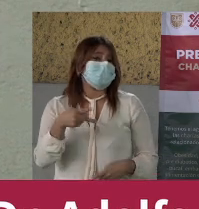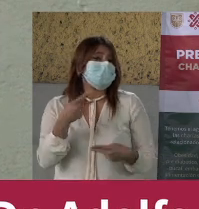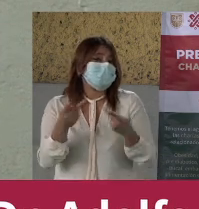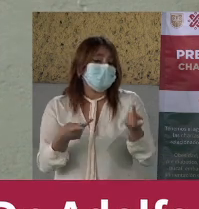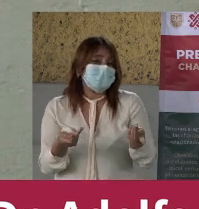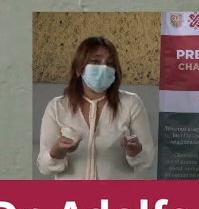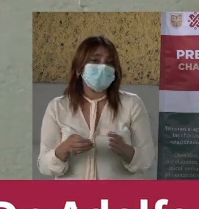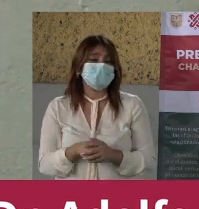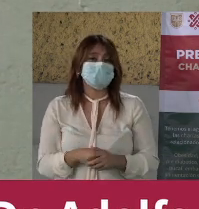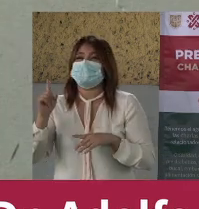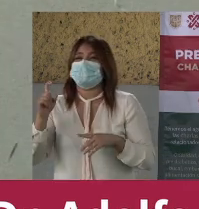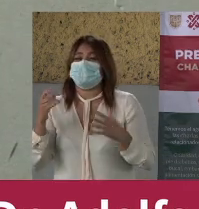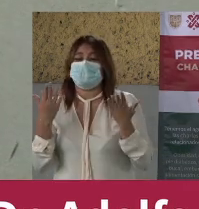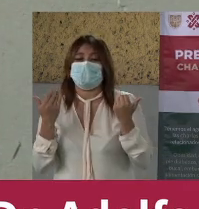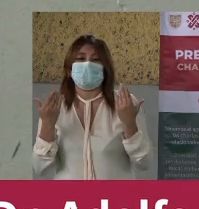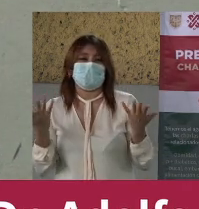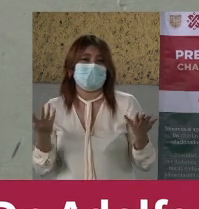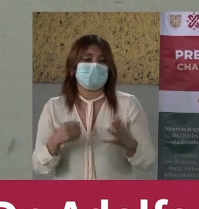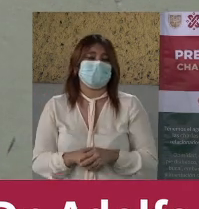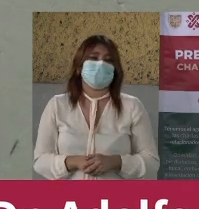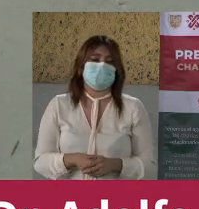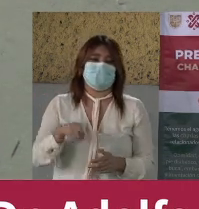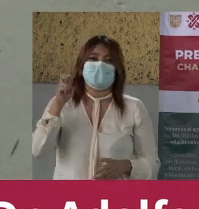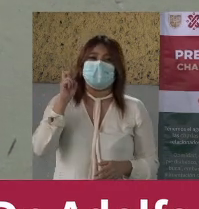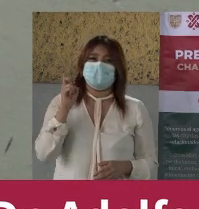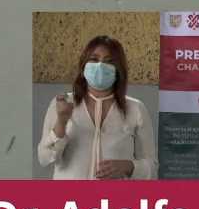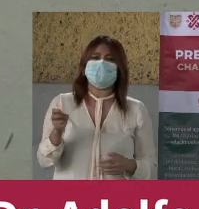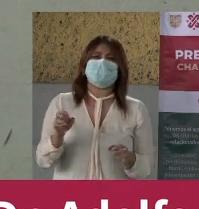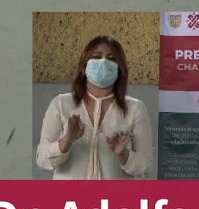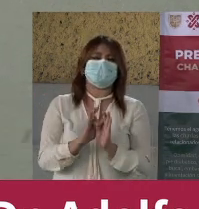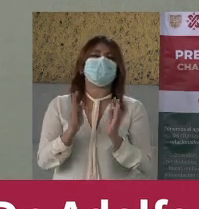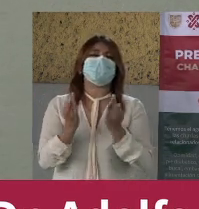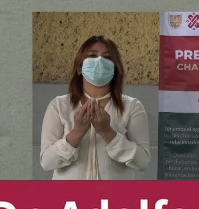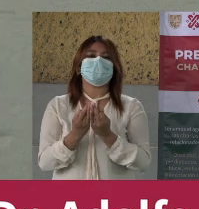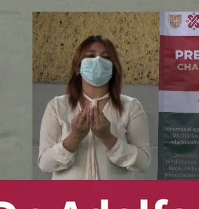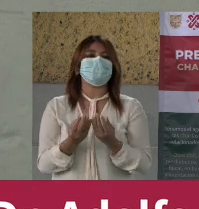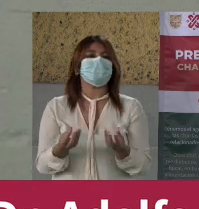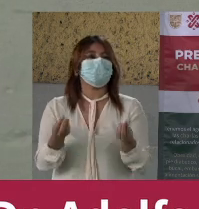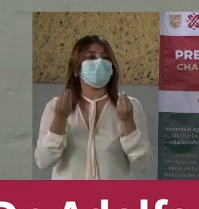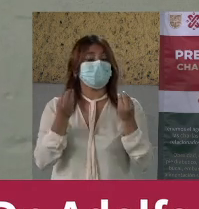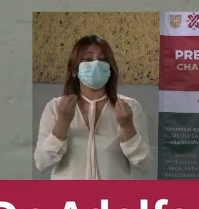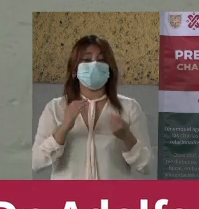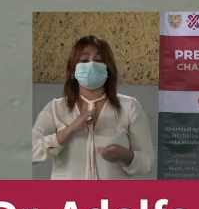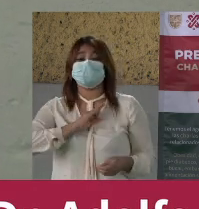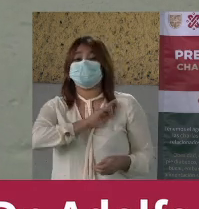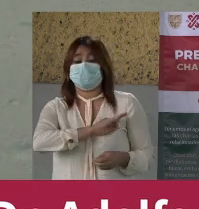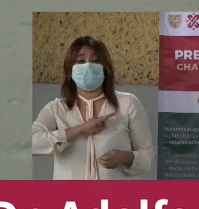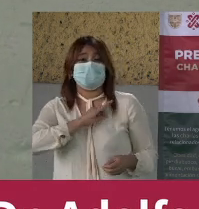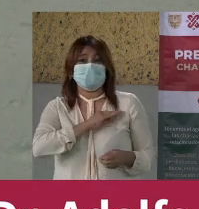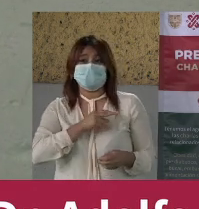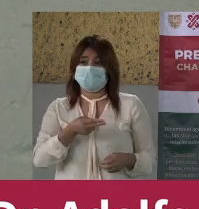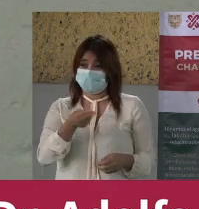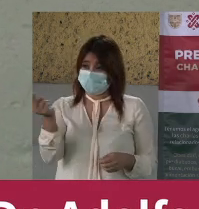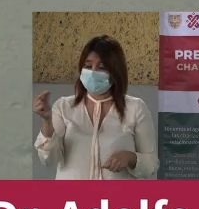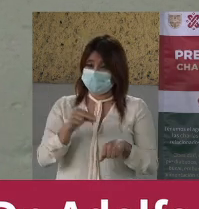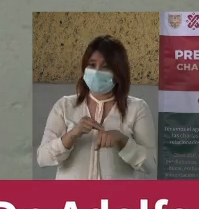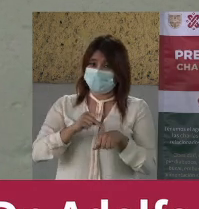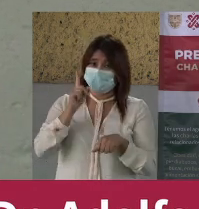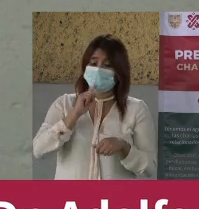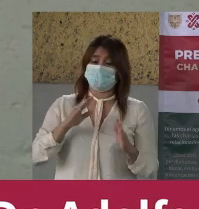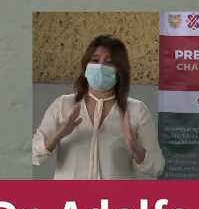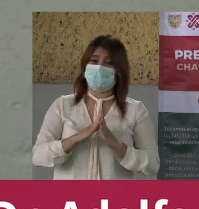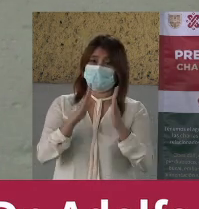nuestro público presente. Y en este sentido, pues hay muchas felicitaciones, doctora, por su